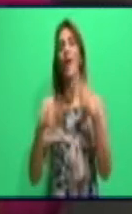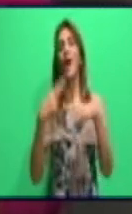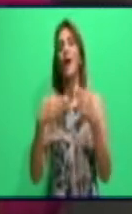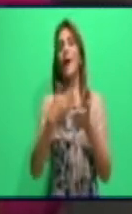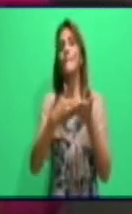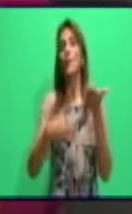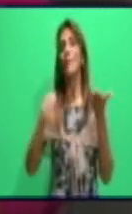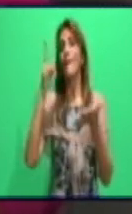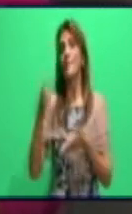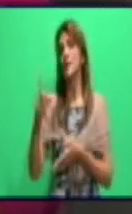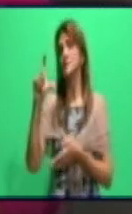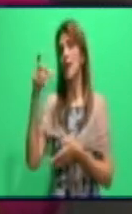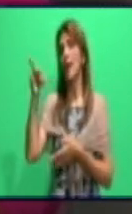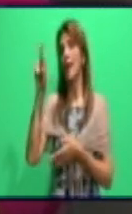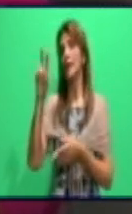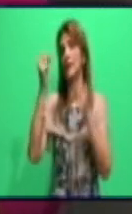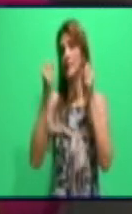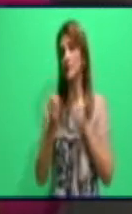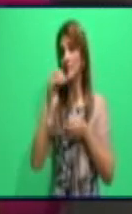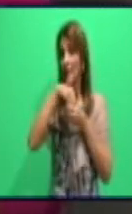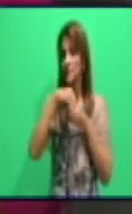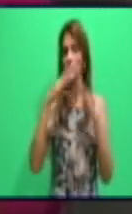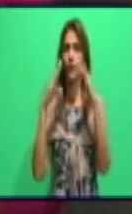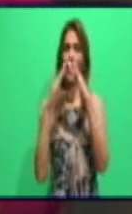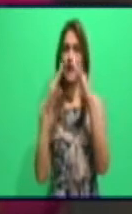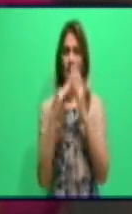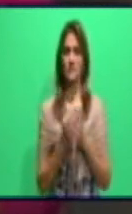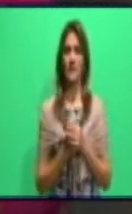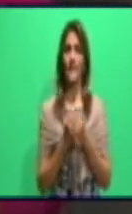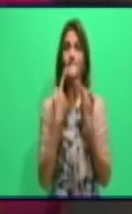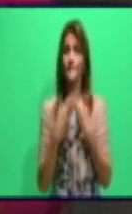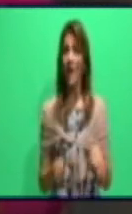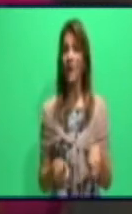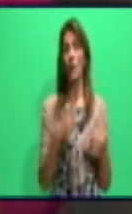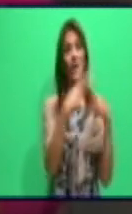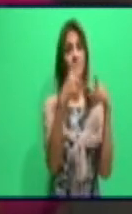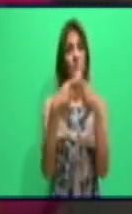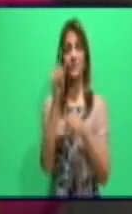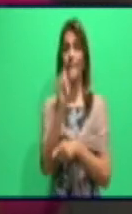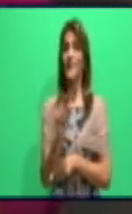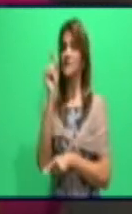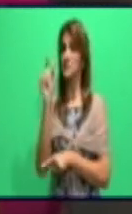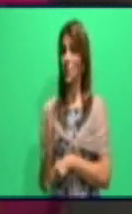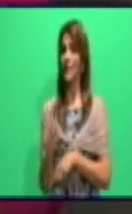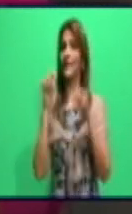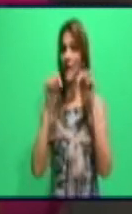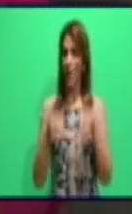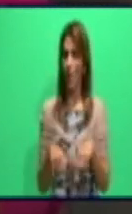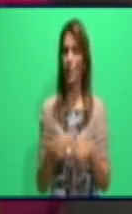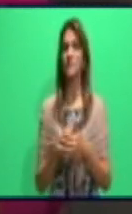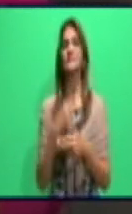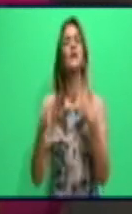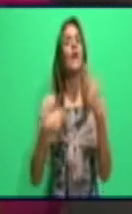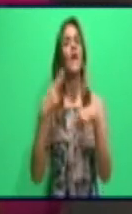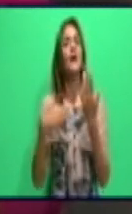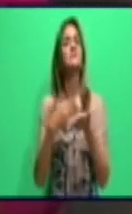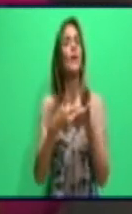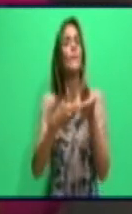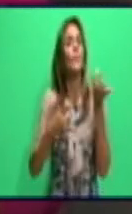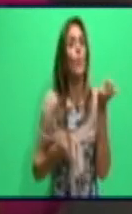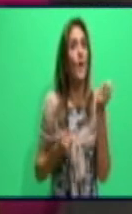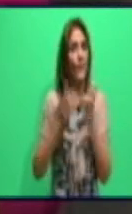están autorizando a quedarse hoy en la vivienda. El resto de las personas que hoy son tributarias de la realización de un PCR tienen